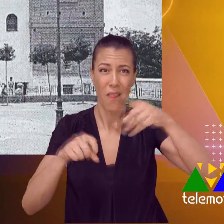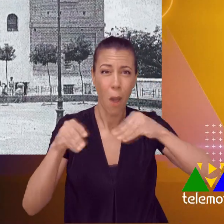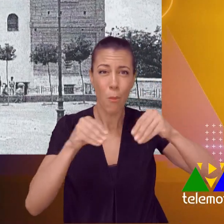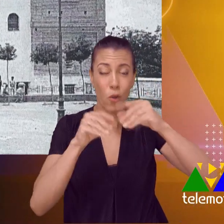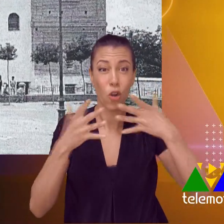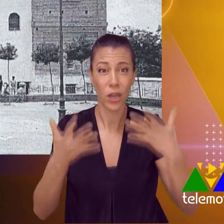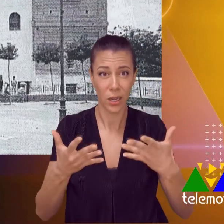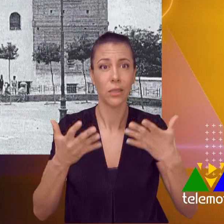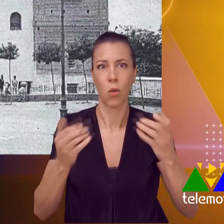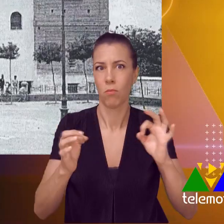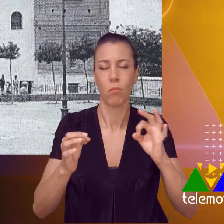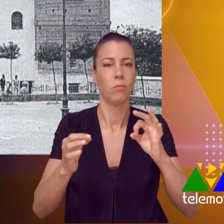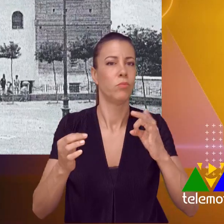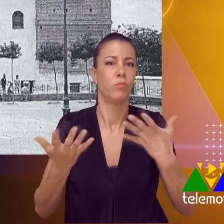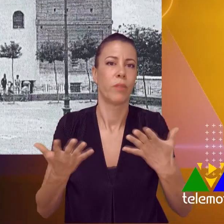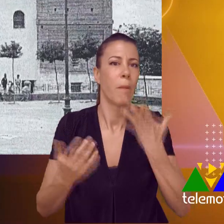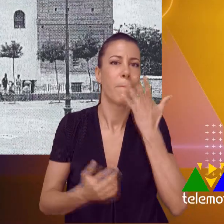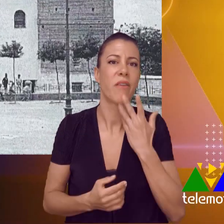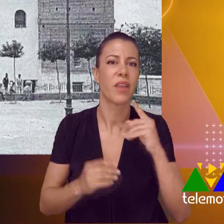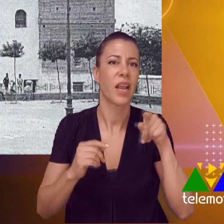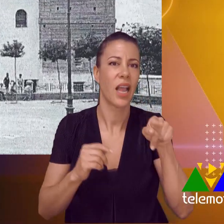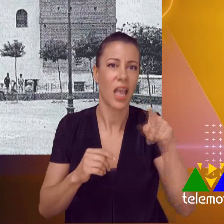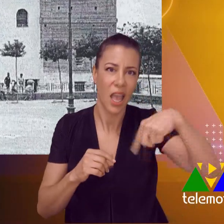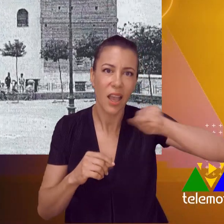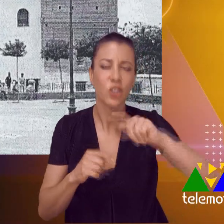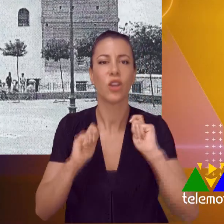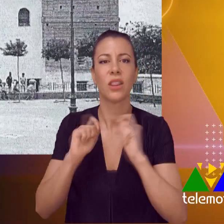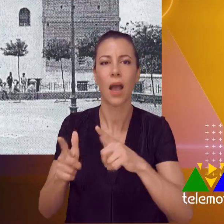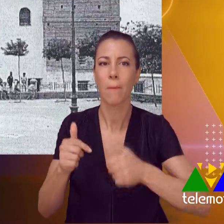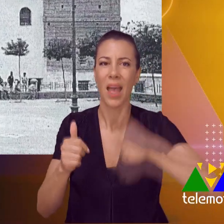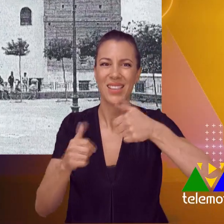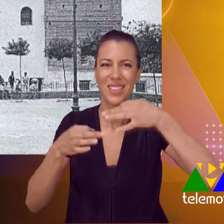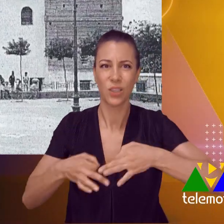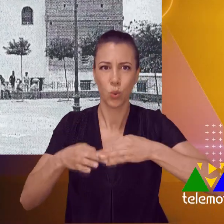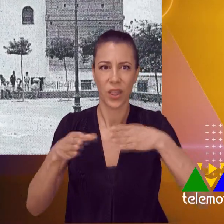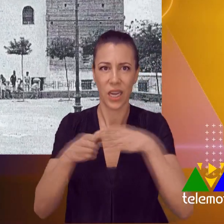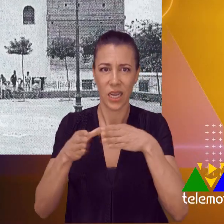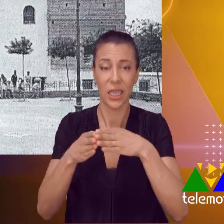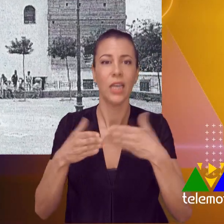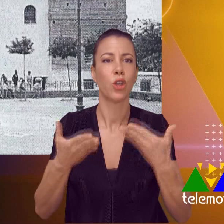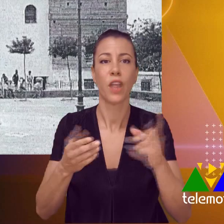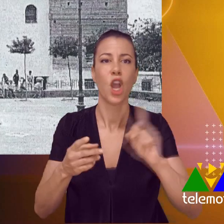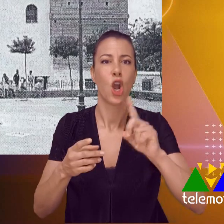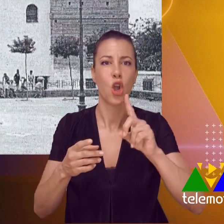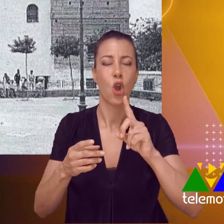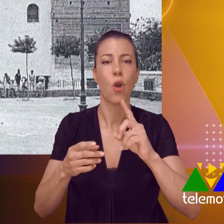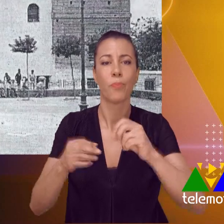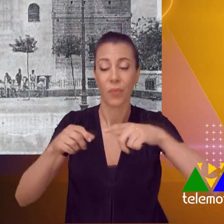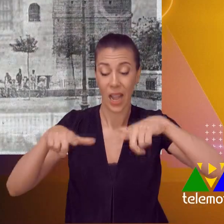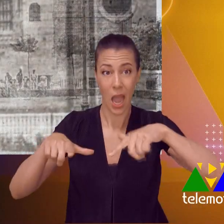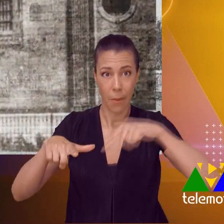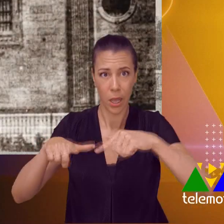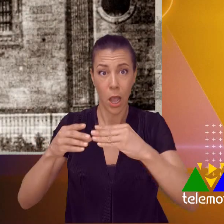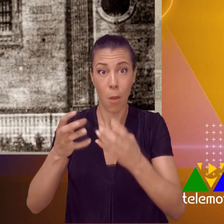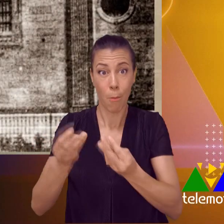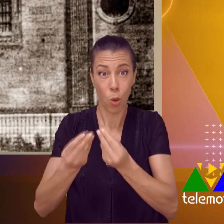por regiones devastadas, prefieren darle más regularidad a la iglesia no se levanta otra nave que falta por la parte de la